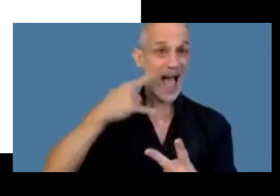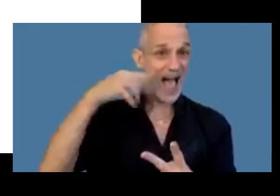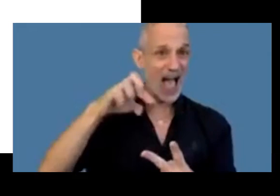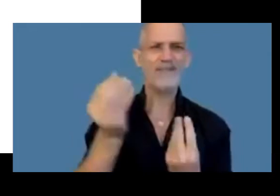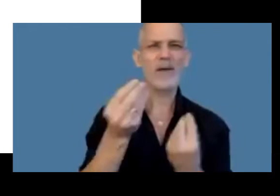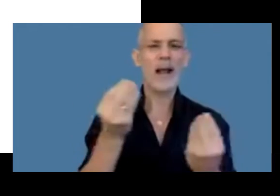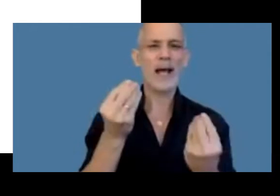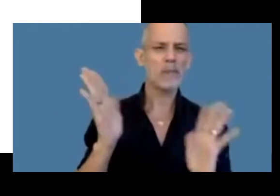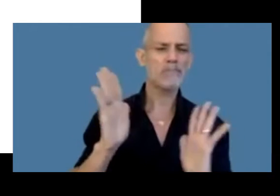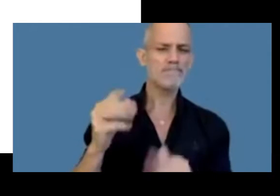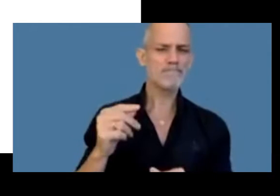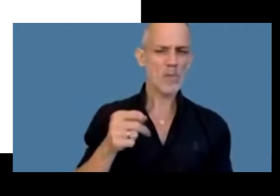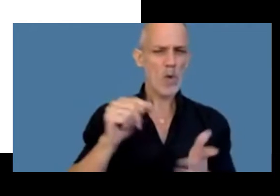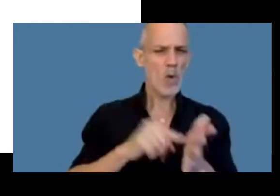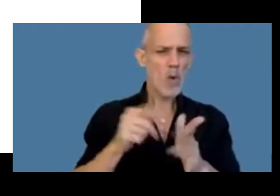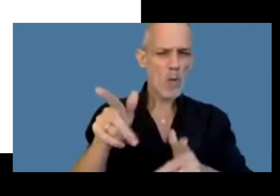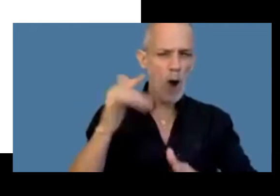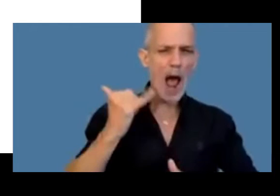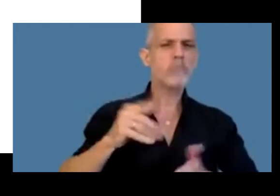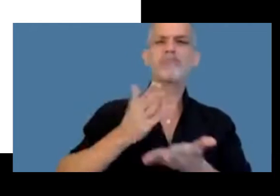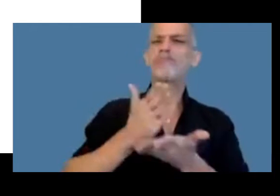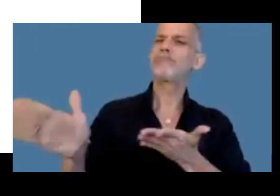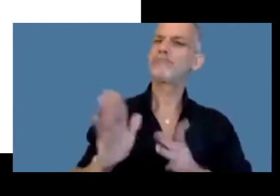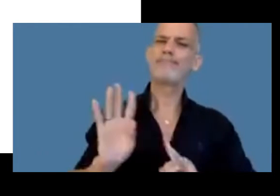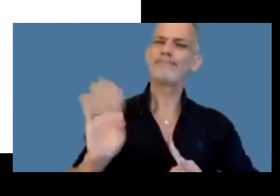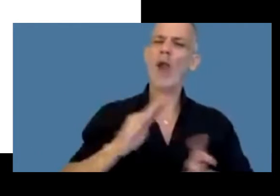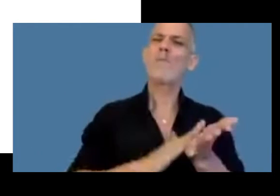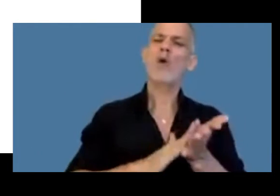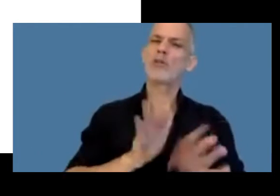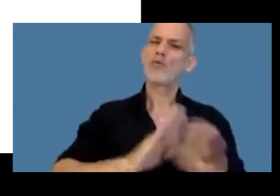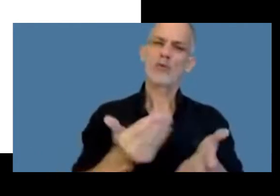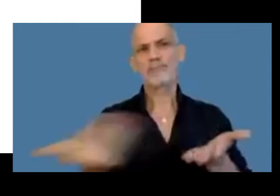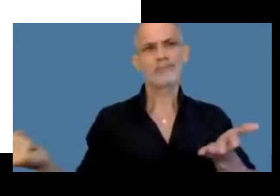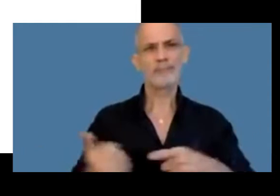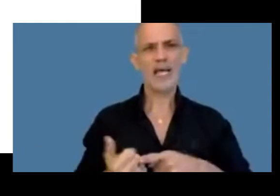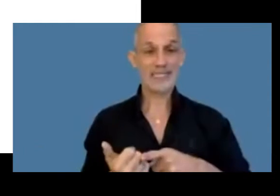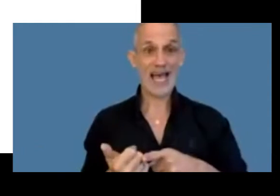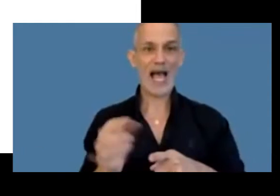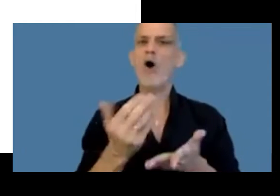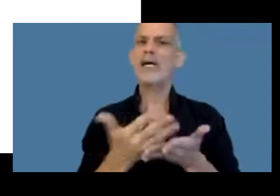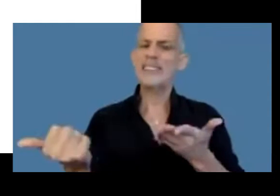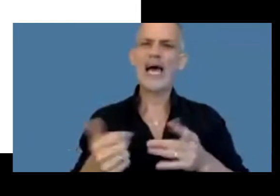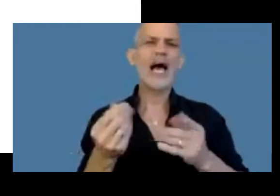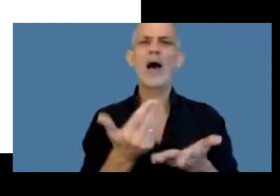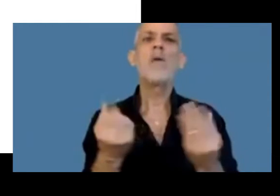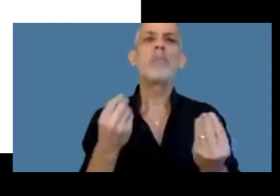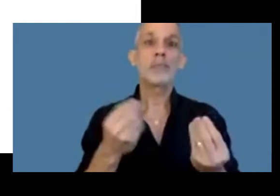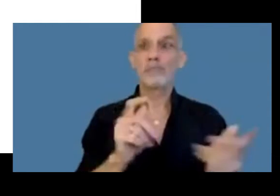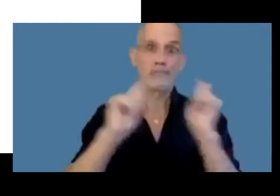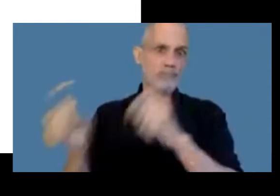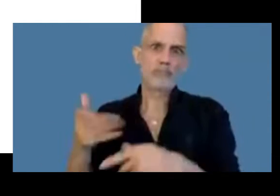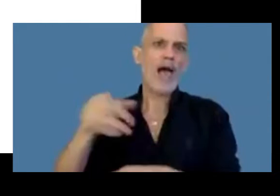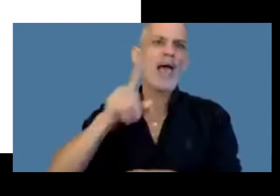determinados indicios, excluir a un contribuyente del régimen, y excluirlo significa pasarlo al régimen